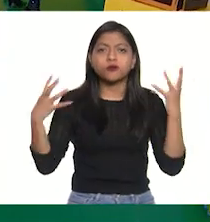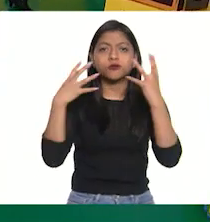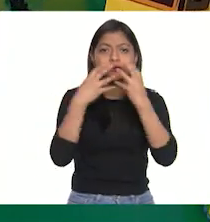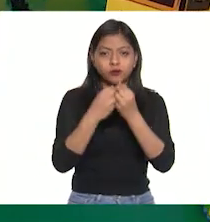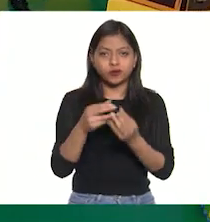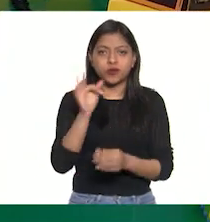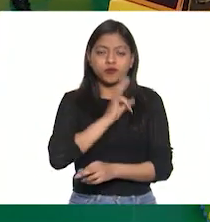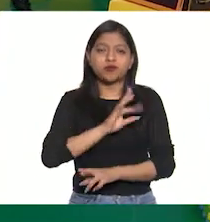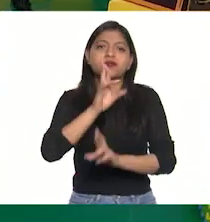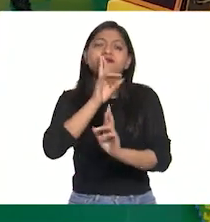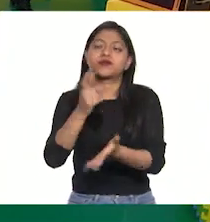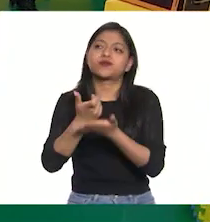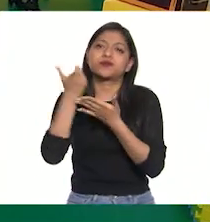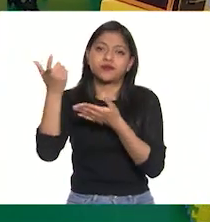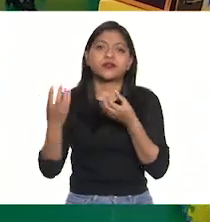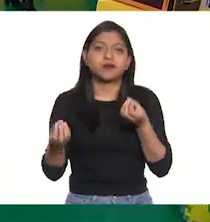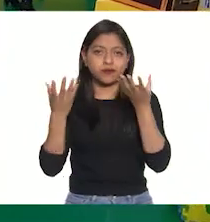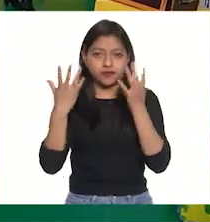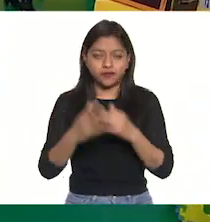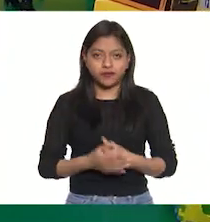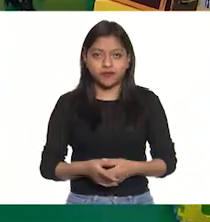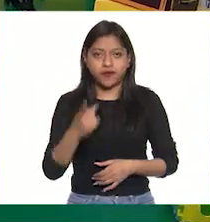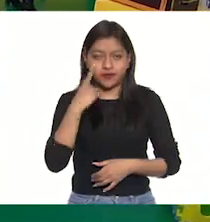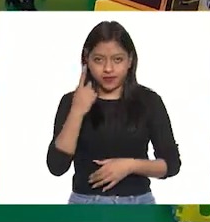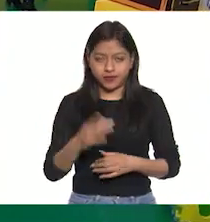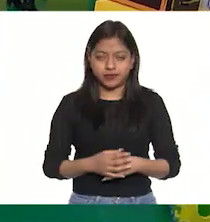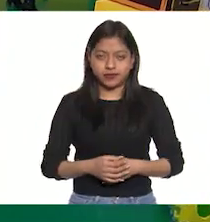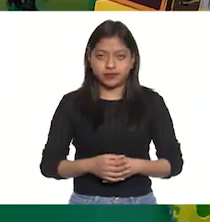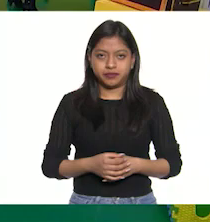osito. Así es. ¿Cuánto cuesta